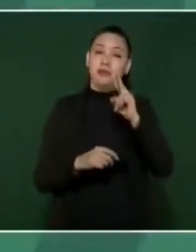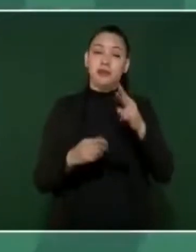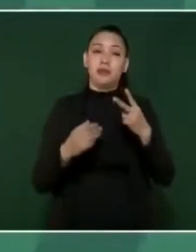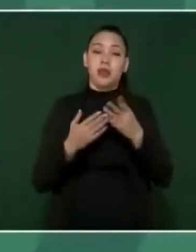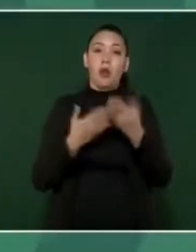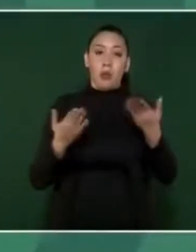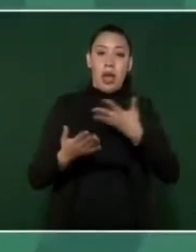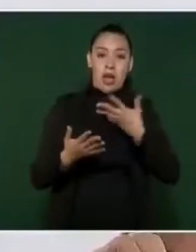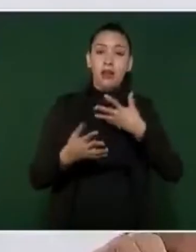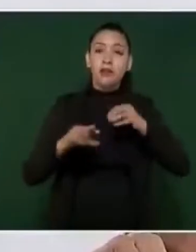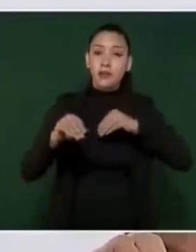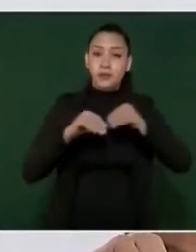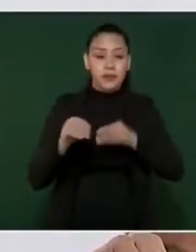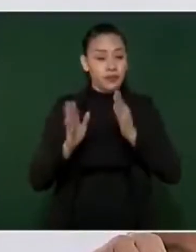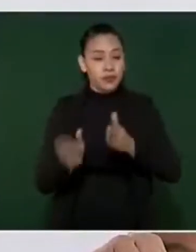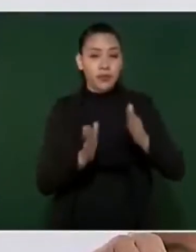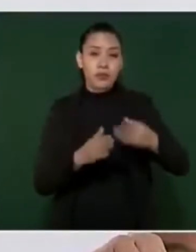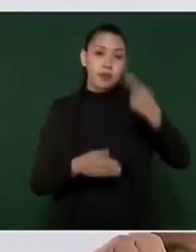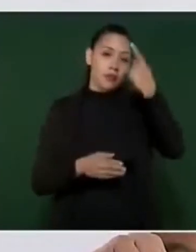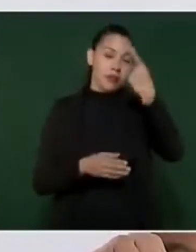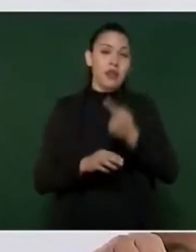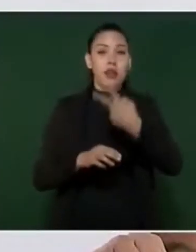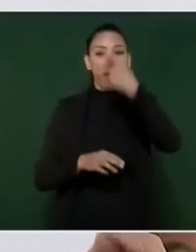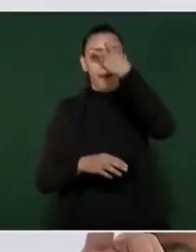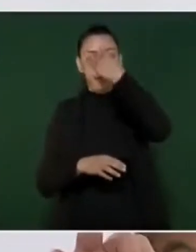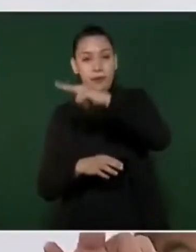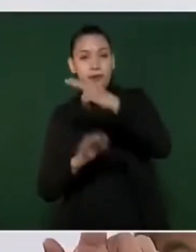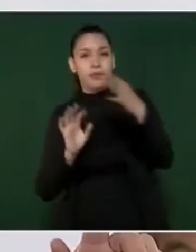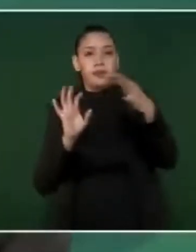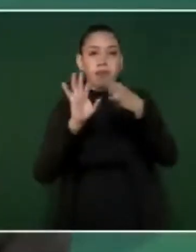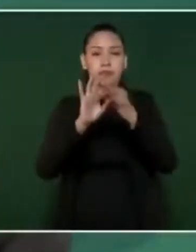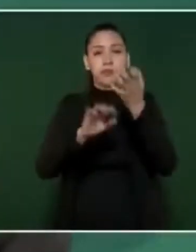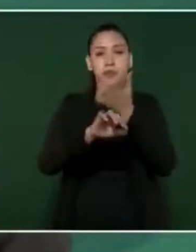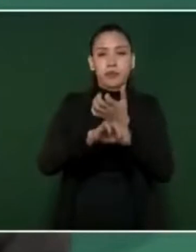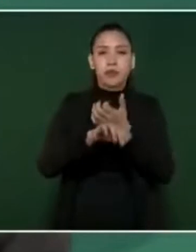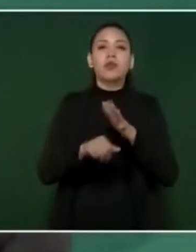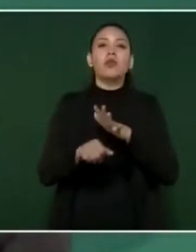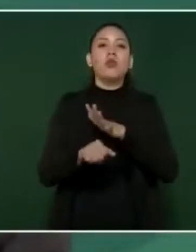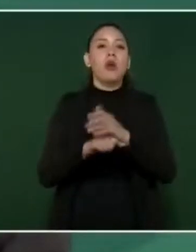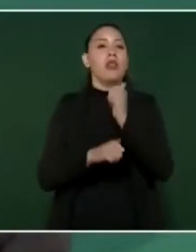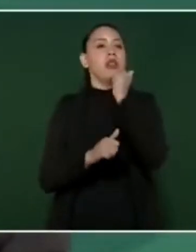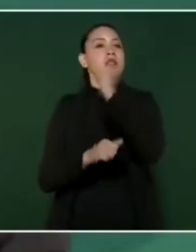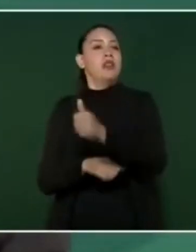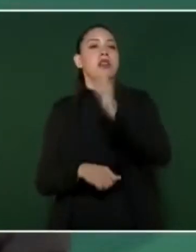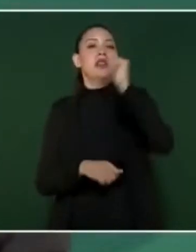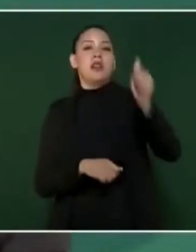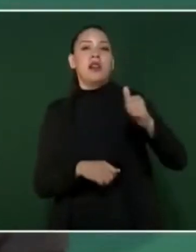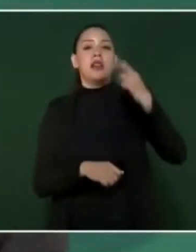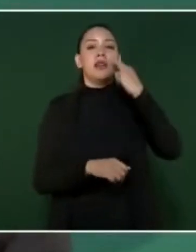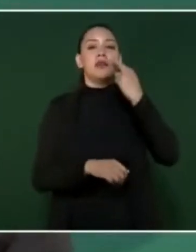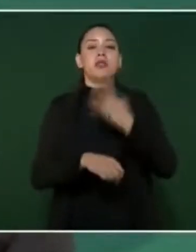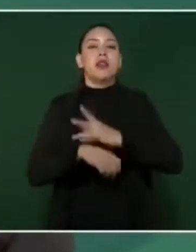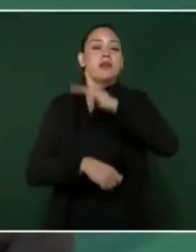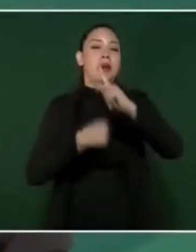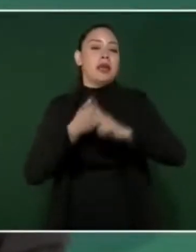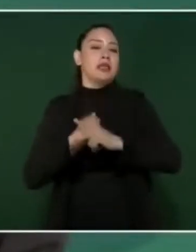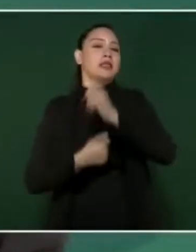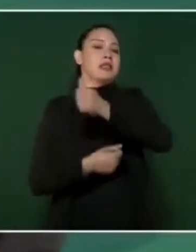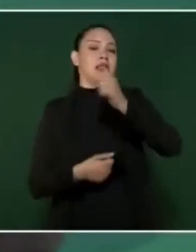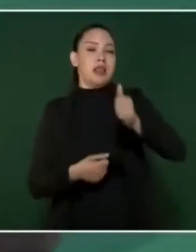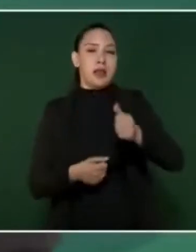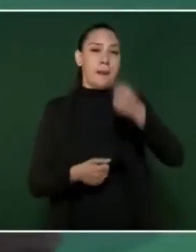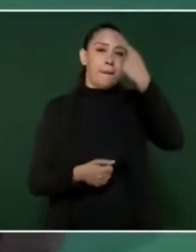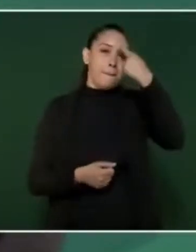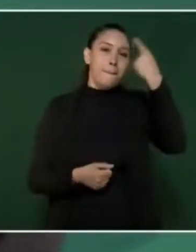implica cuáles son las responsabilidades de cada país, o sea, el principio de corresponsabilidad para controlar precursores químicos, reducir el tráfico